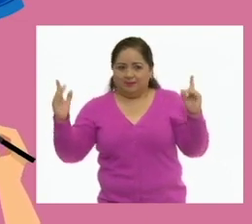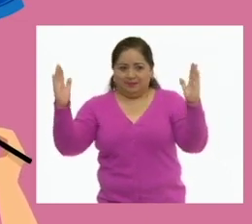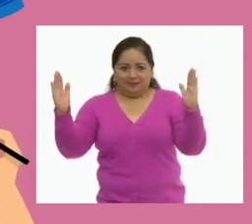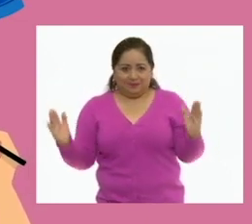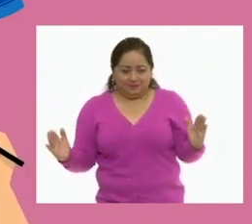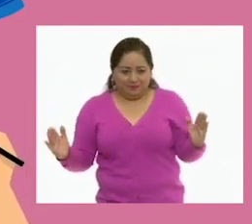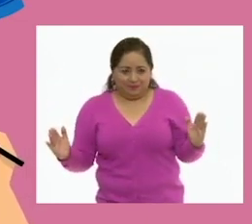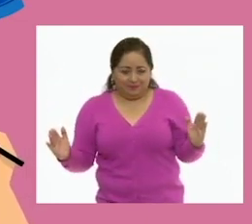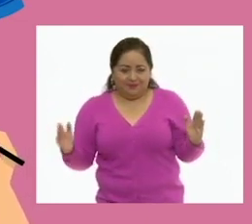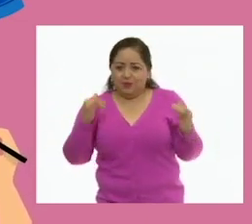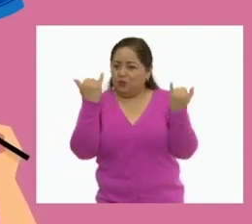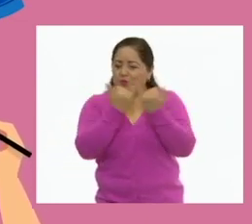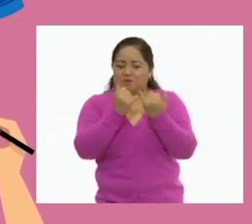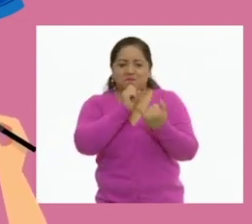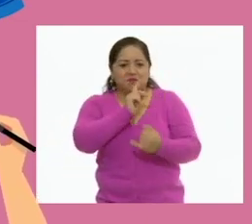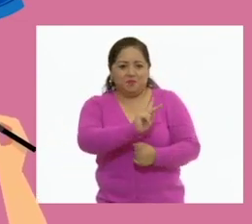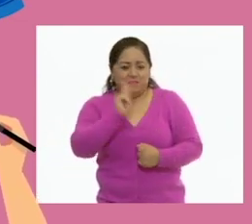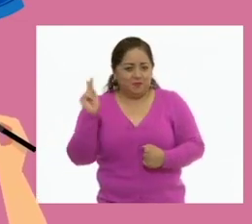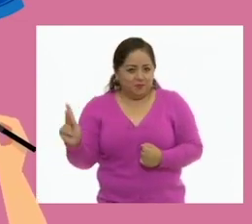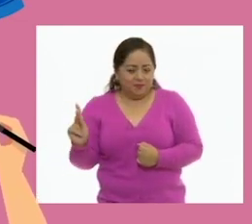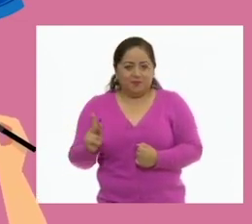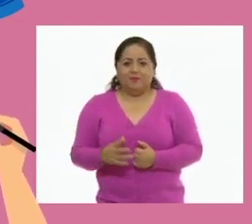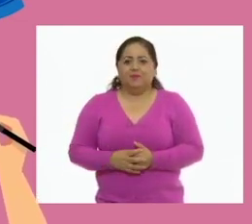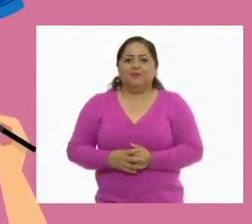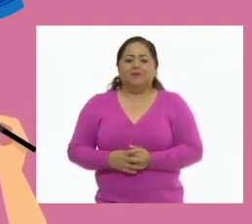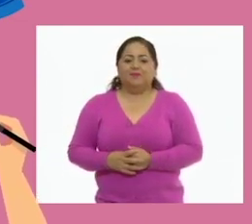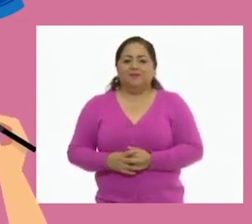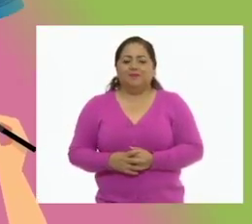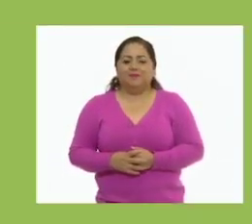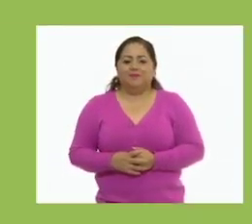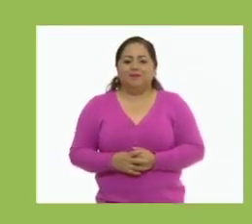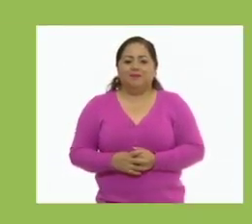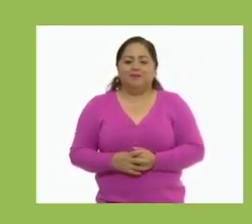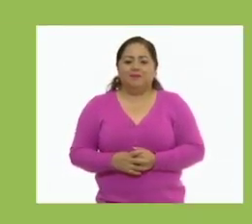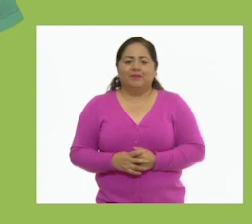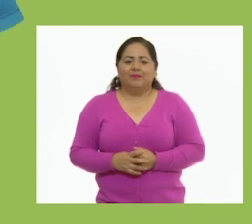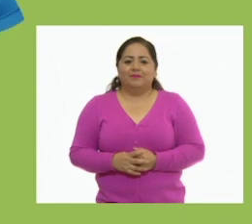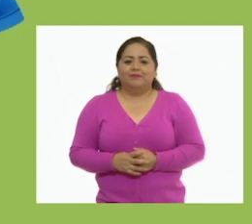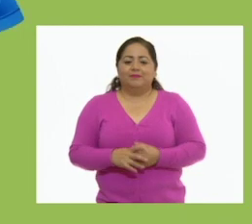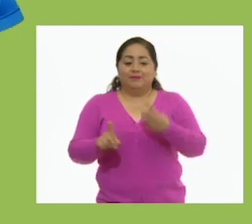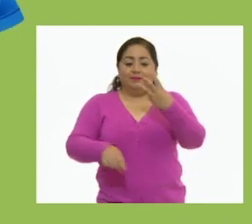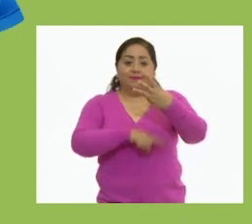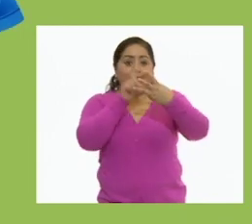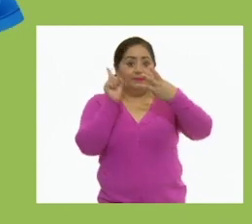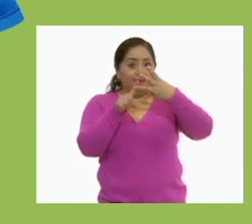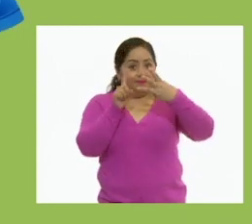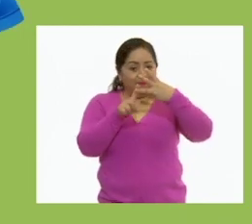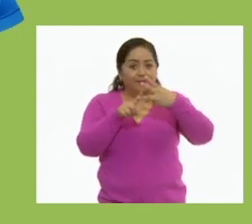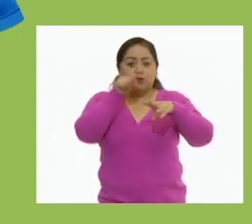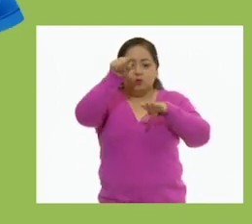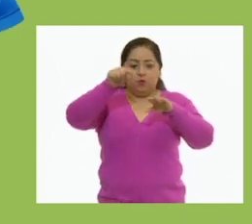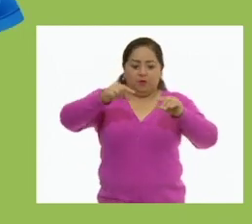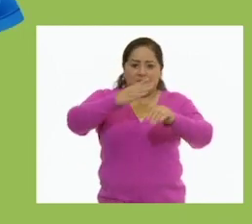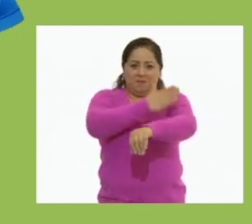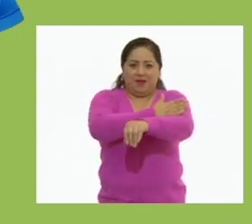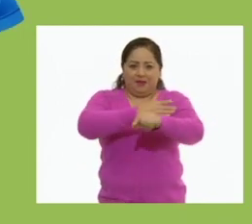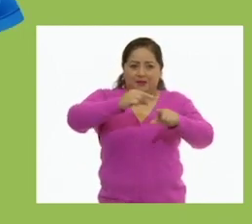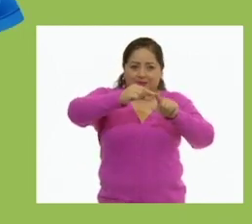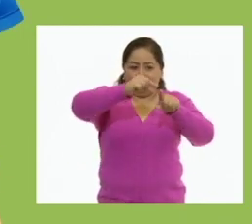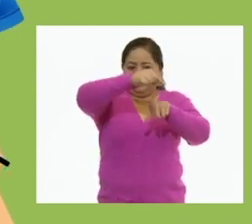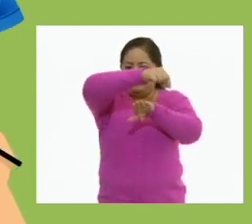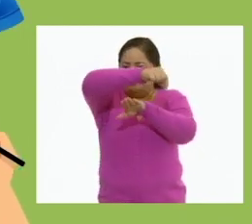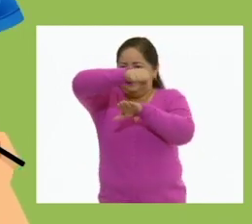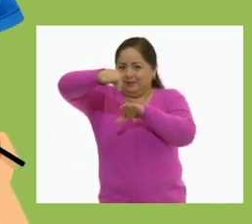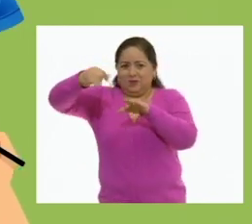arriba. Repite el paso anterior del otro lado de la playera. 3. Traza la línea